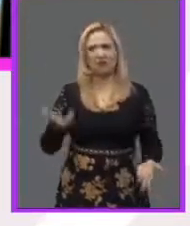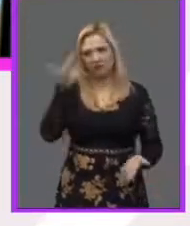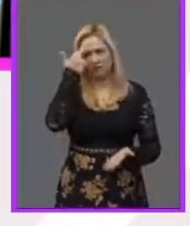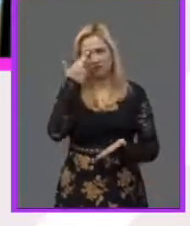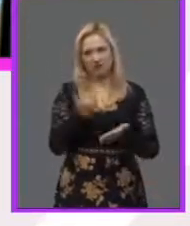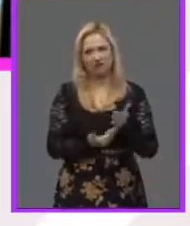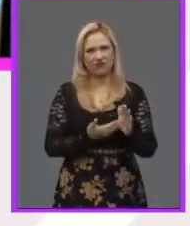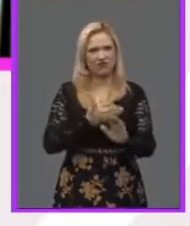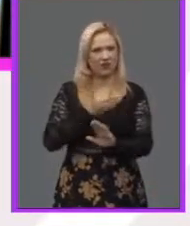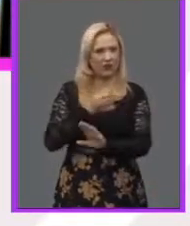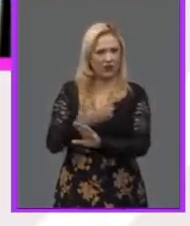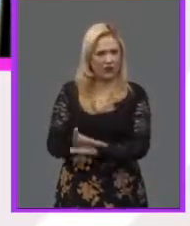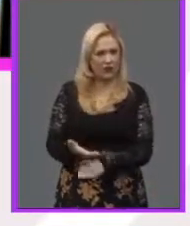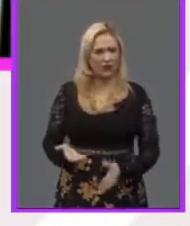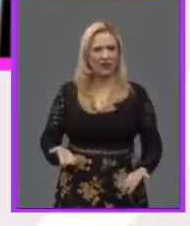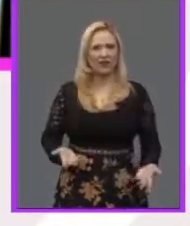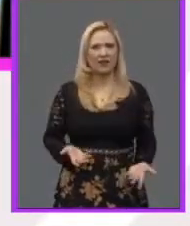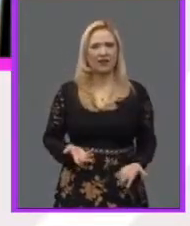¿Hay violencia dentro